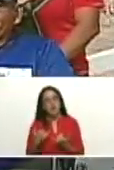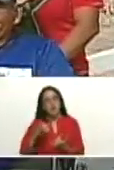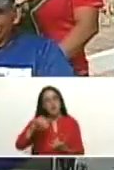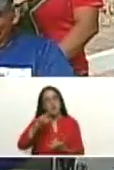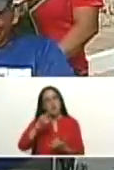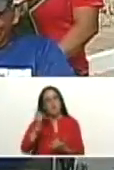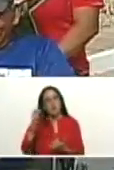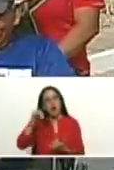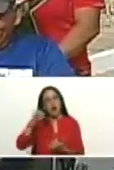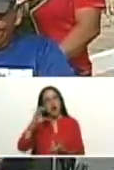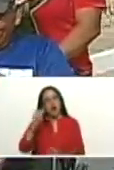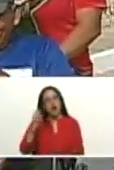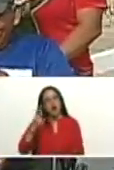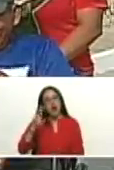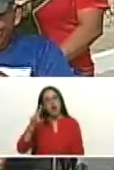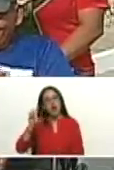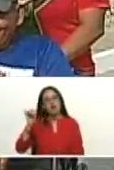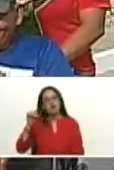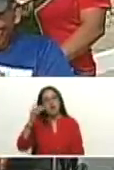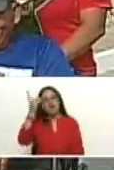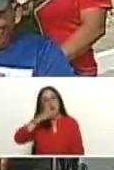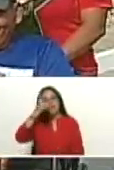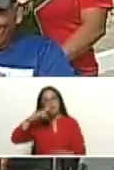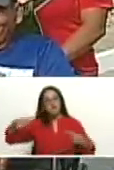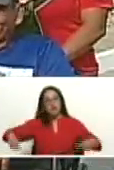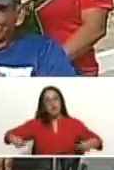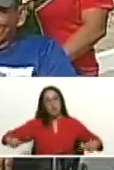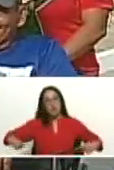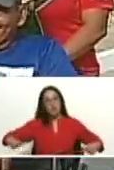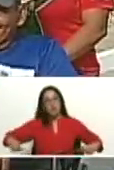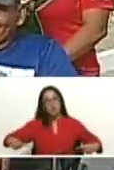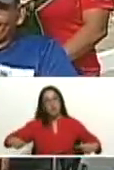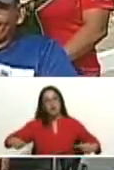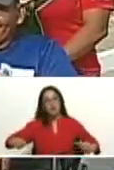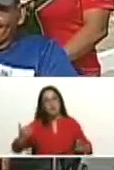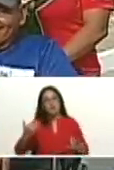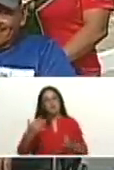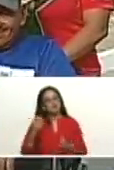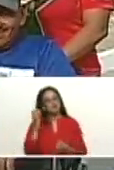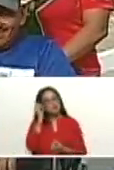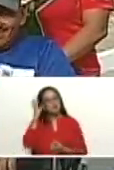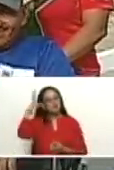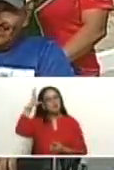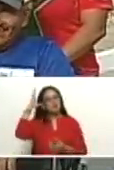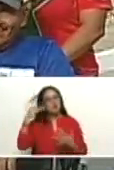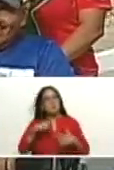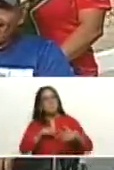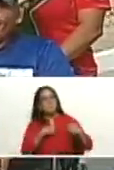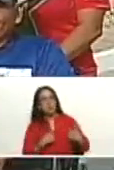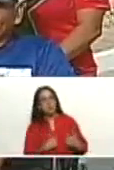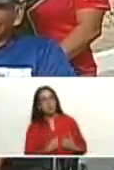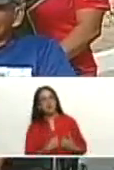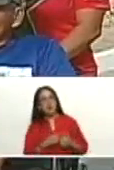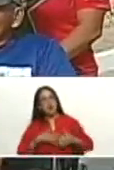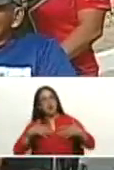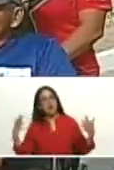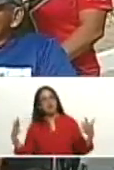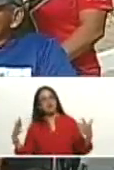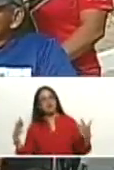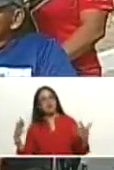Mendoza, este hombre que tiene una discapacidad motora, pero una inmensa capacidad en su corazón y en su mente, nos dé un mensaje